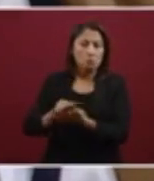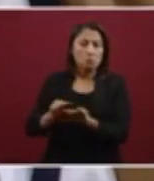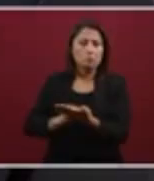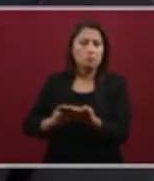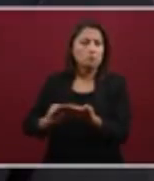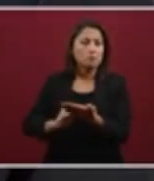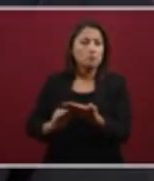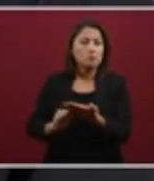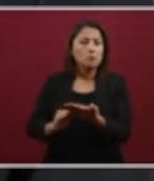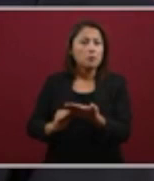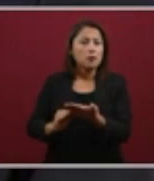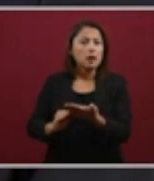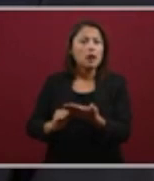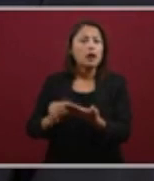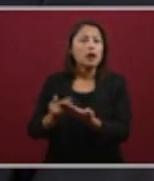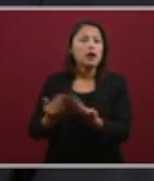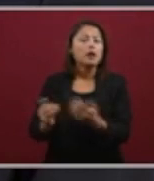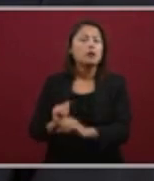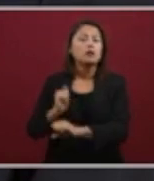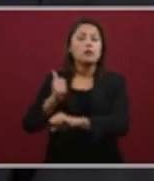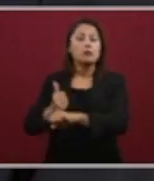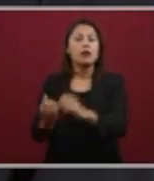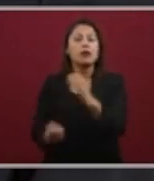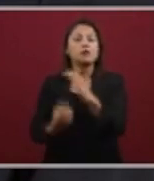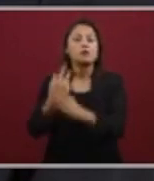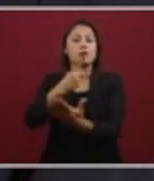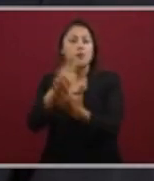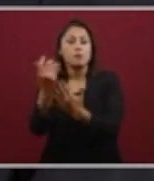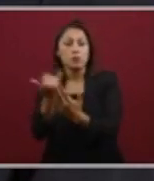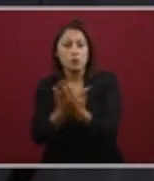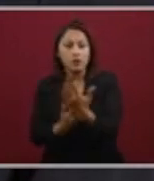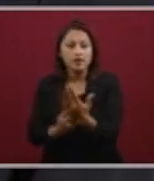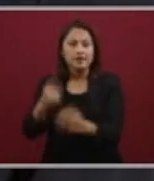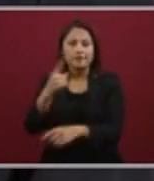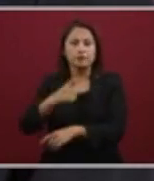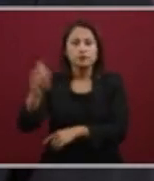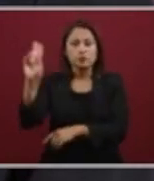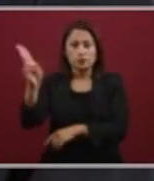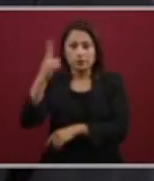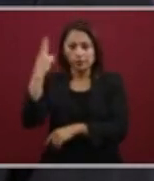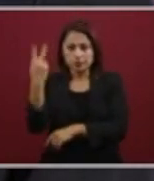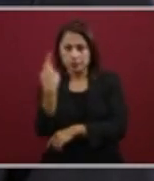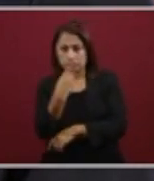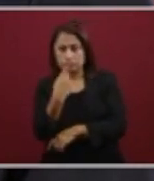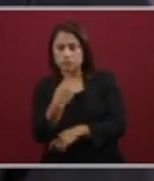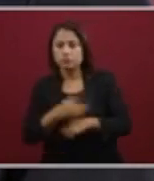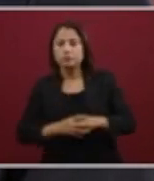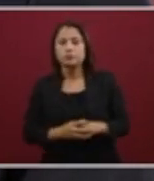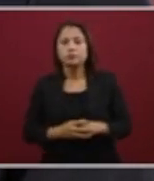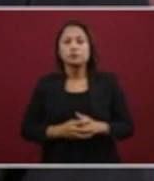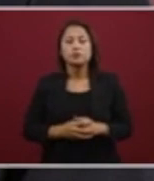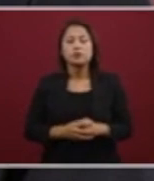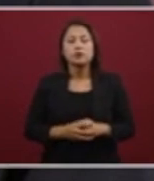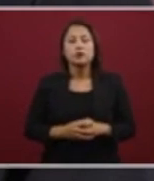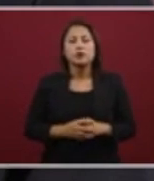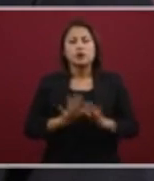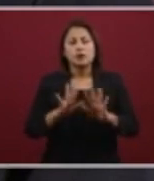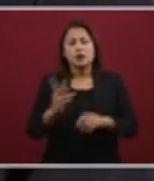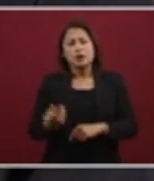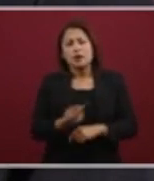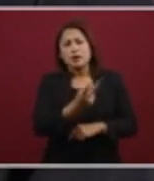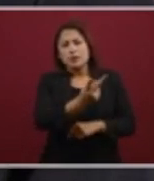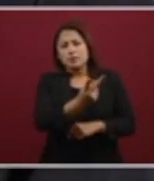para albergar este proyecto de las 100 universidades. La pregunta concreta, presidente, es… Si